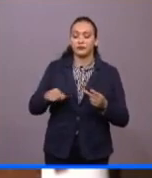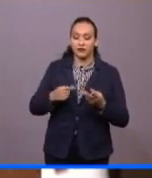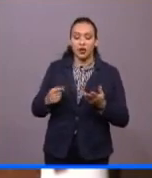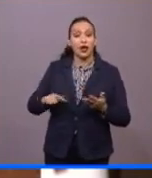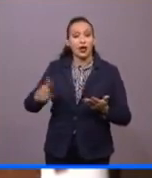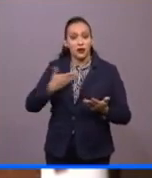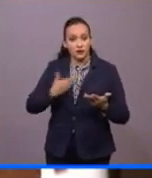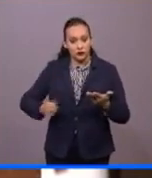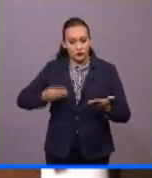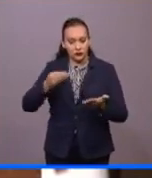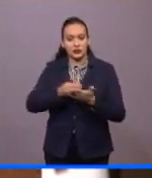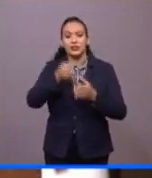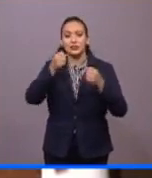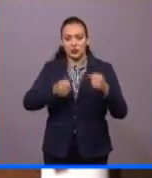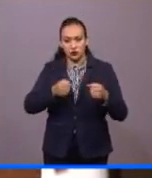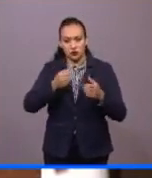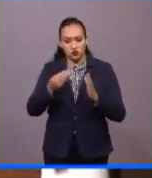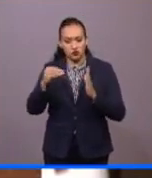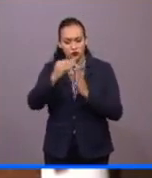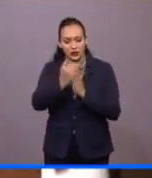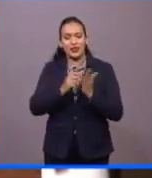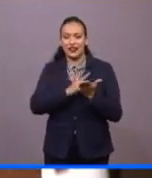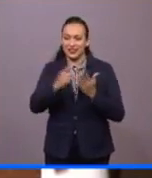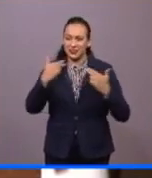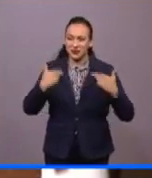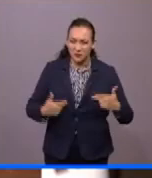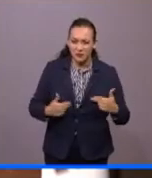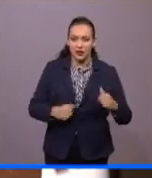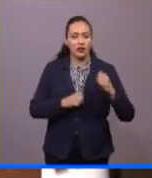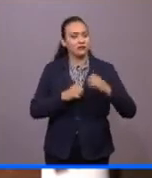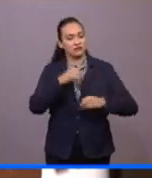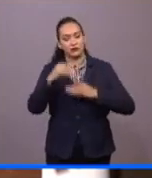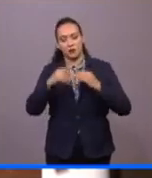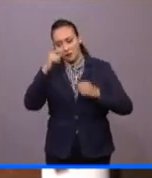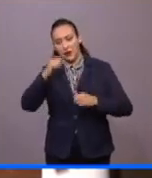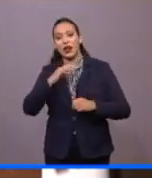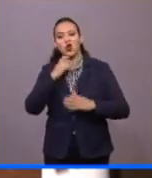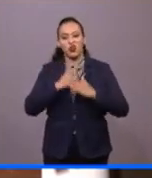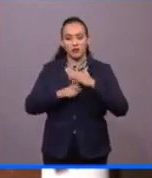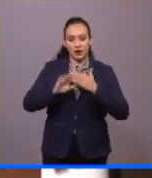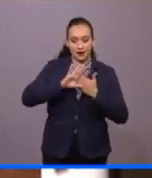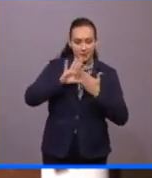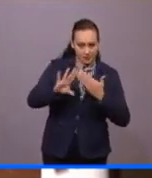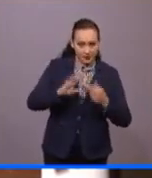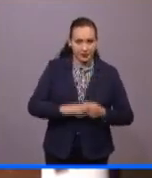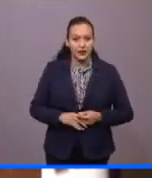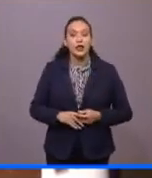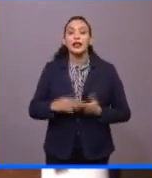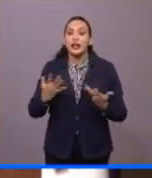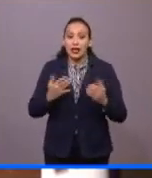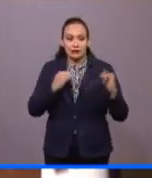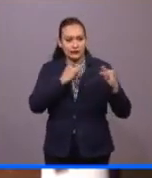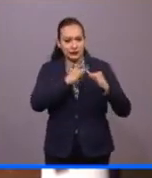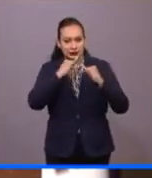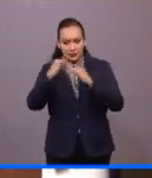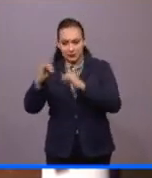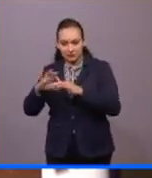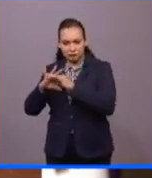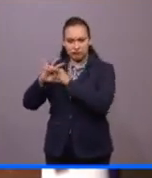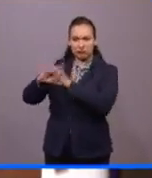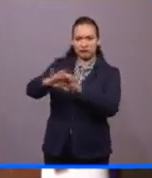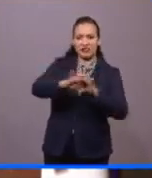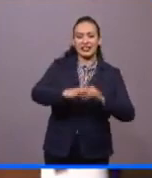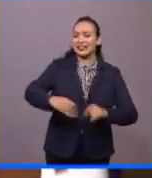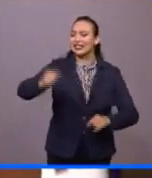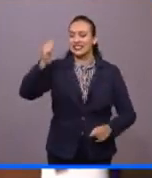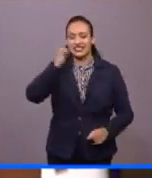públicas en materia de seguridad, derechos humanos, combate a la corrupción y fortalecimiento institucional deben